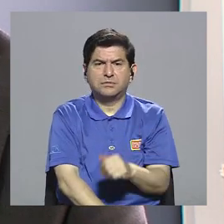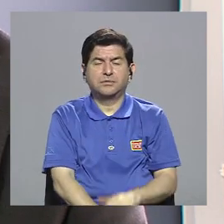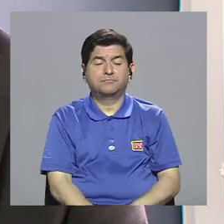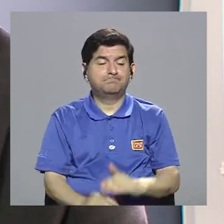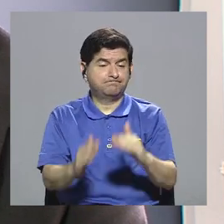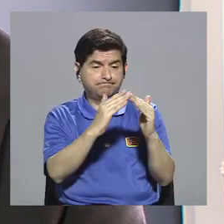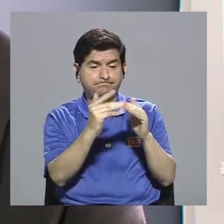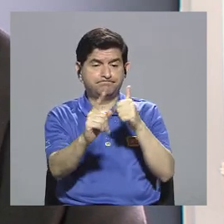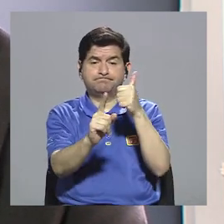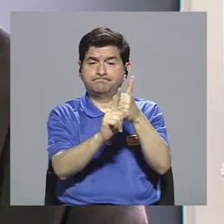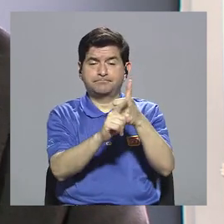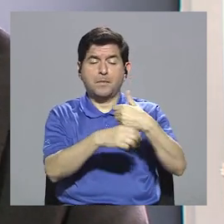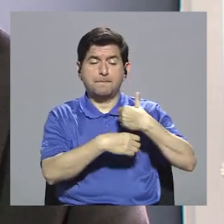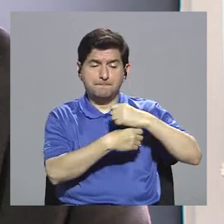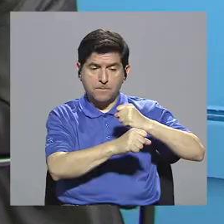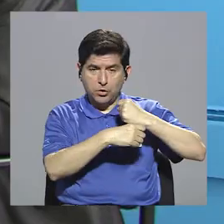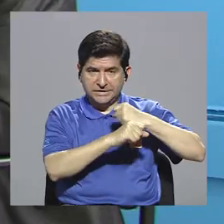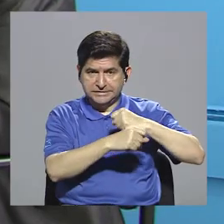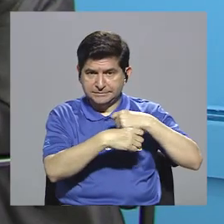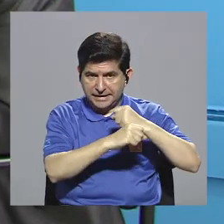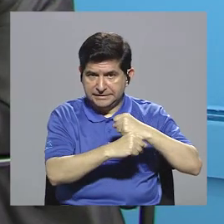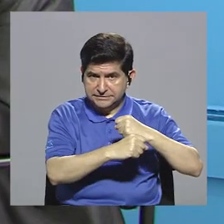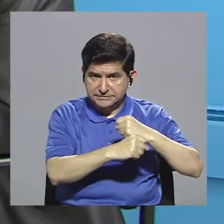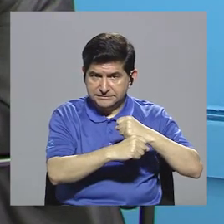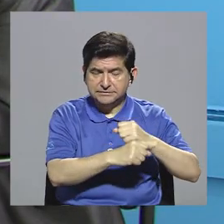de las comunidades las municipalidades